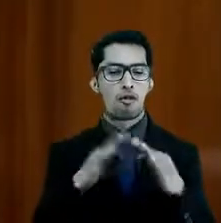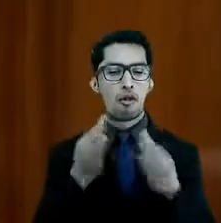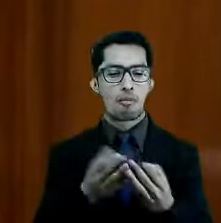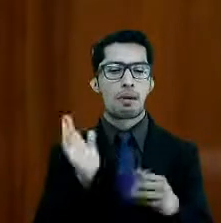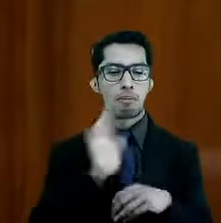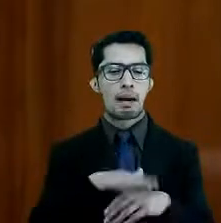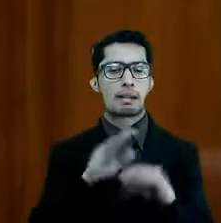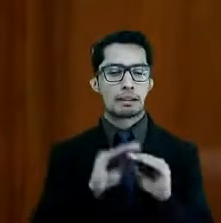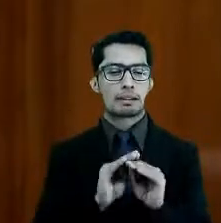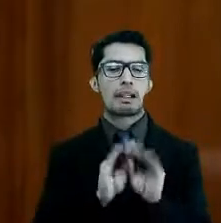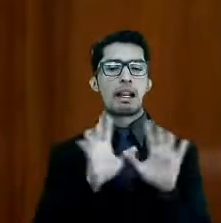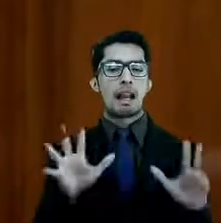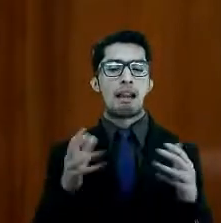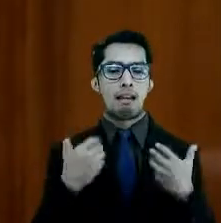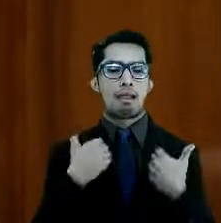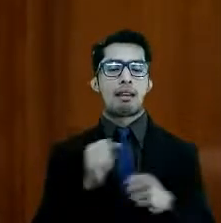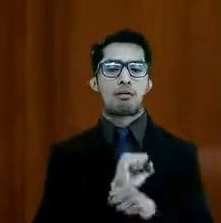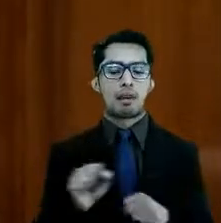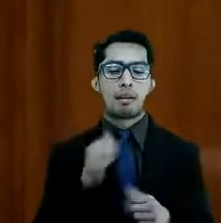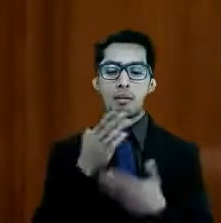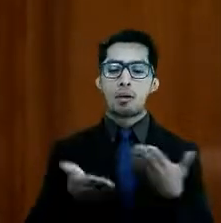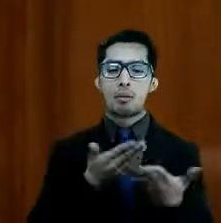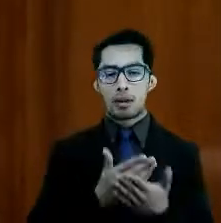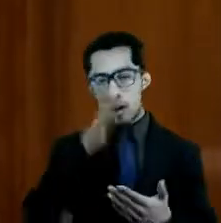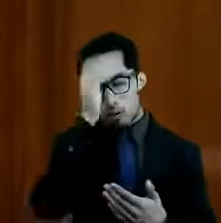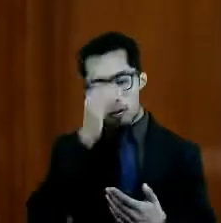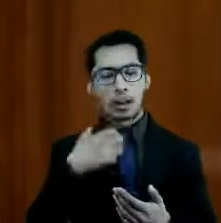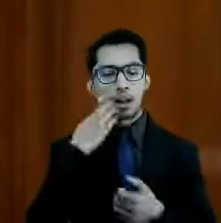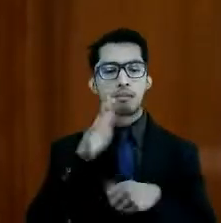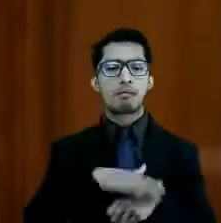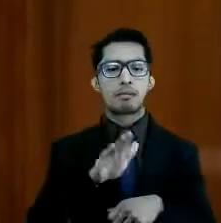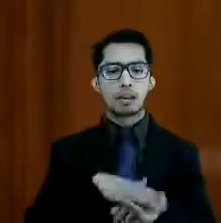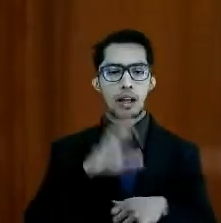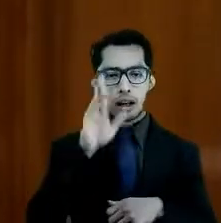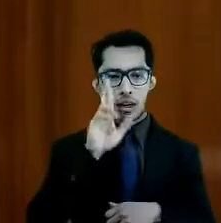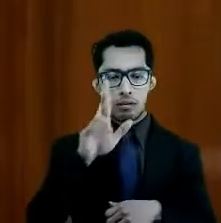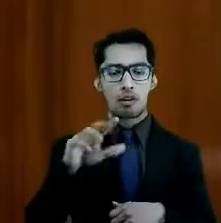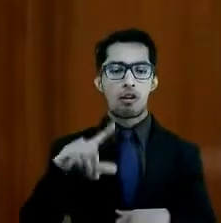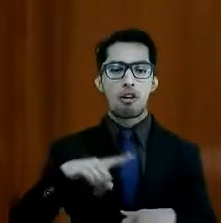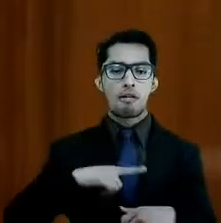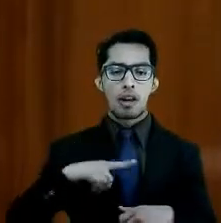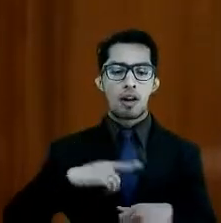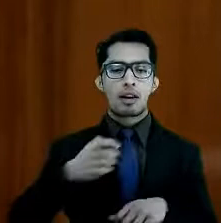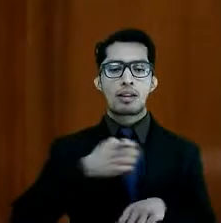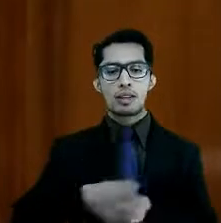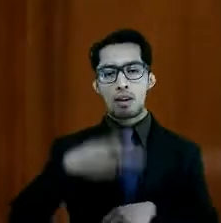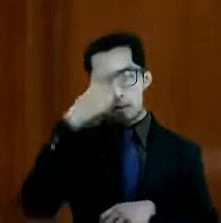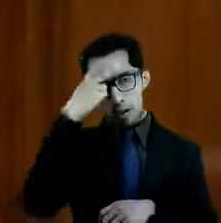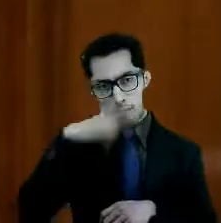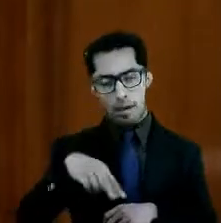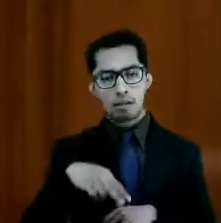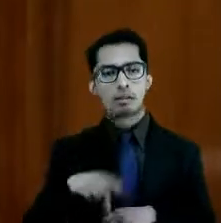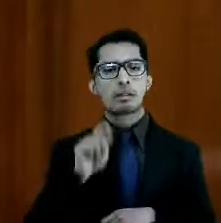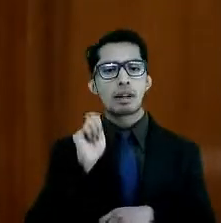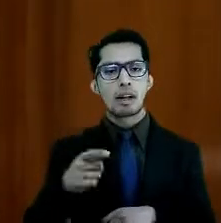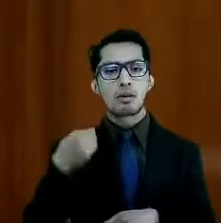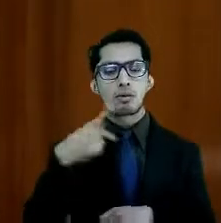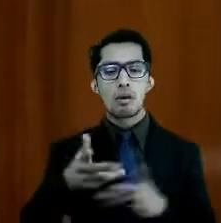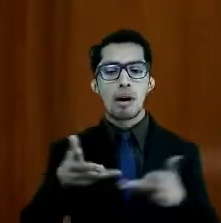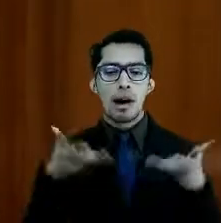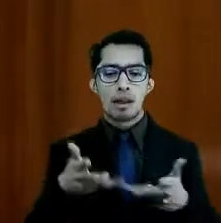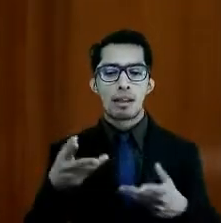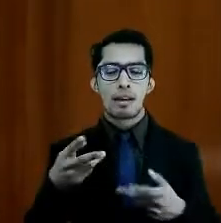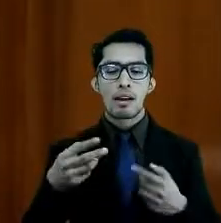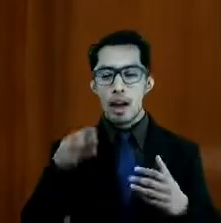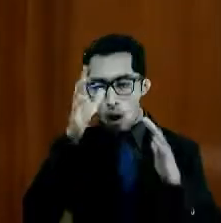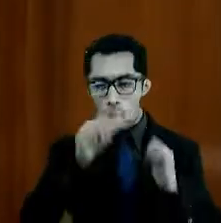más sencilla. Es un punto de acuerdo por el que se exhorta de manera respetuosa al Gobierno del Estado de México para generar los acuerdos